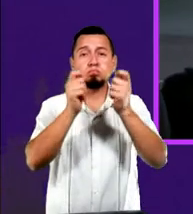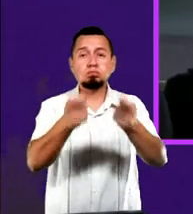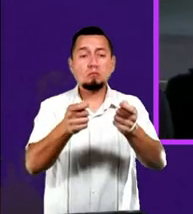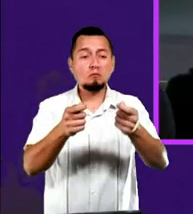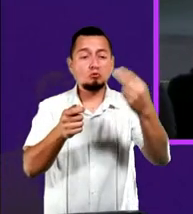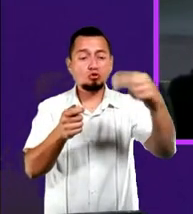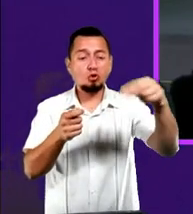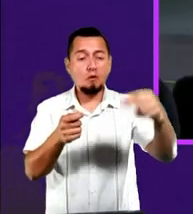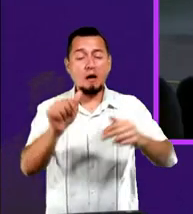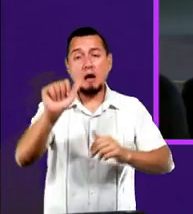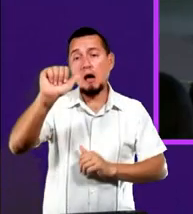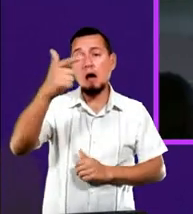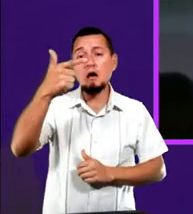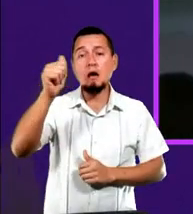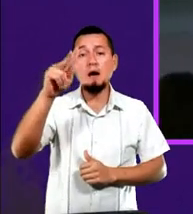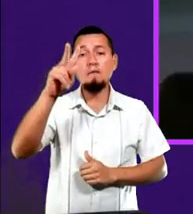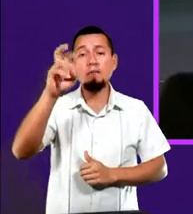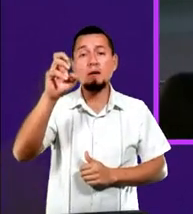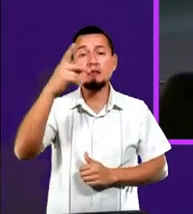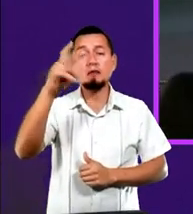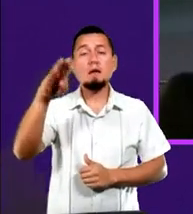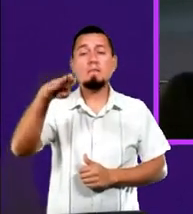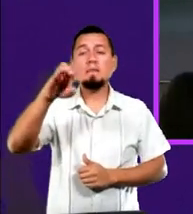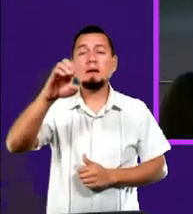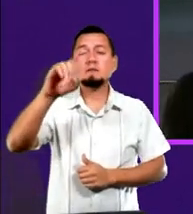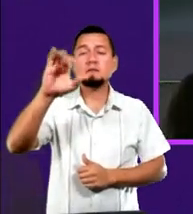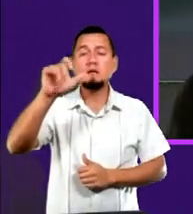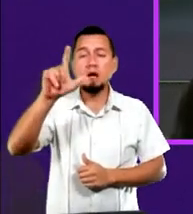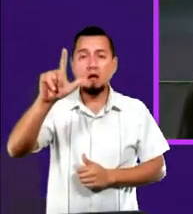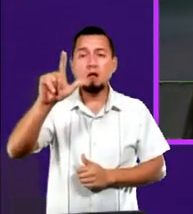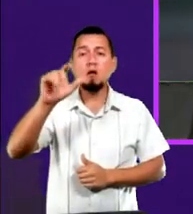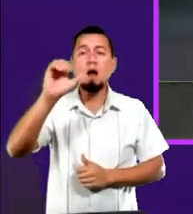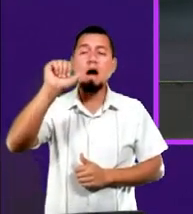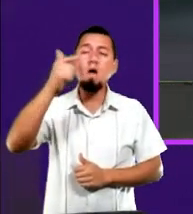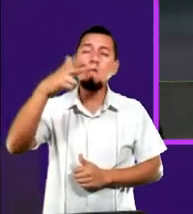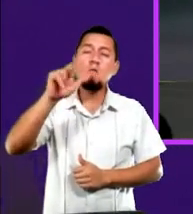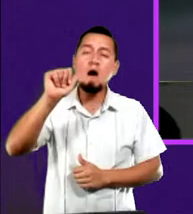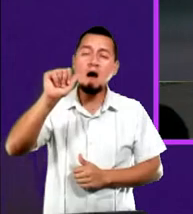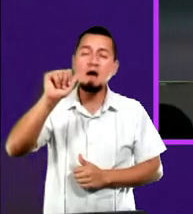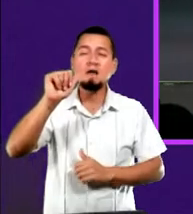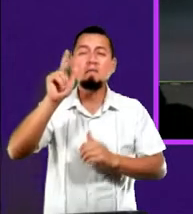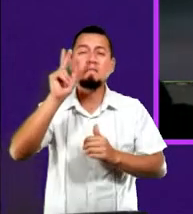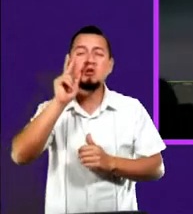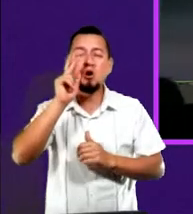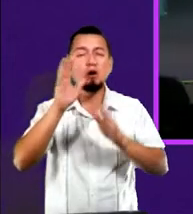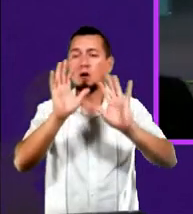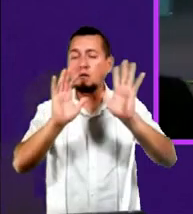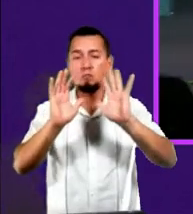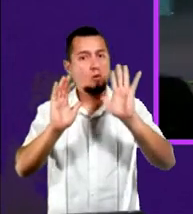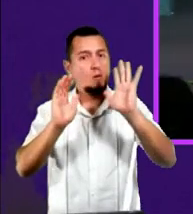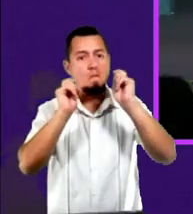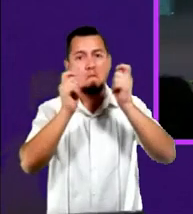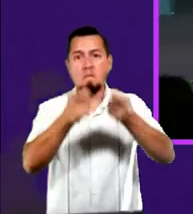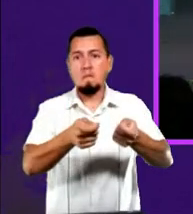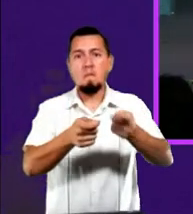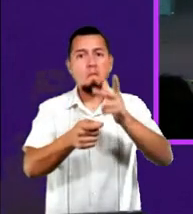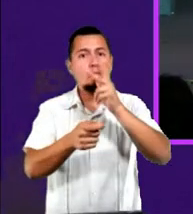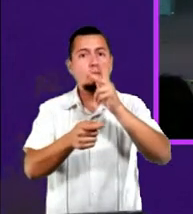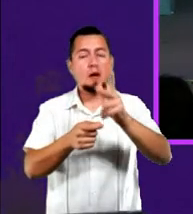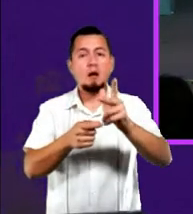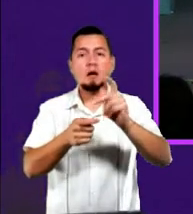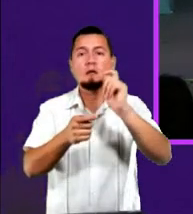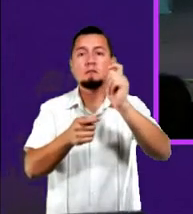o aguardiente de vino mezcal y se tomó el nombre de tequila. ¿Quién